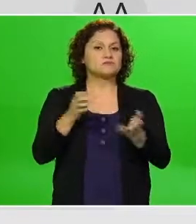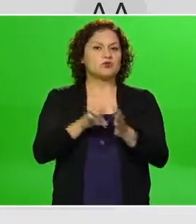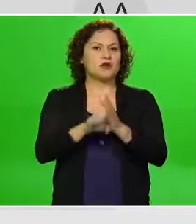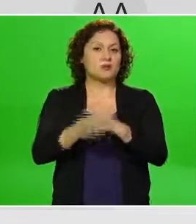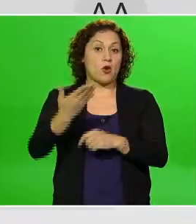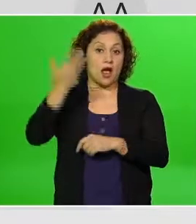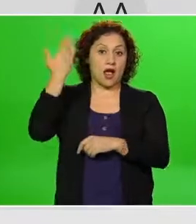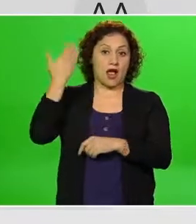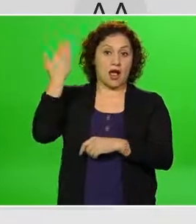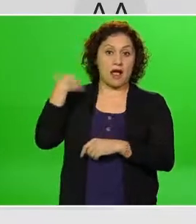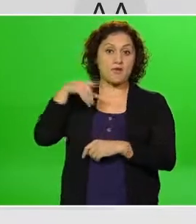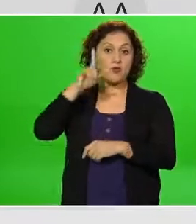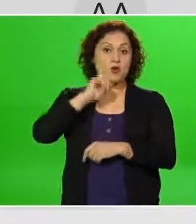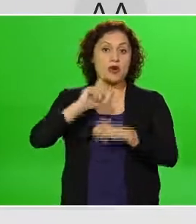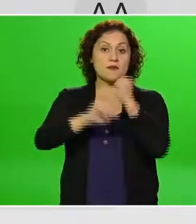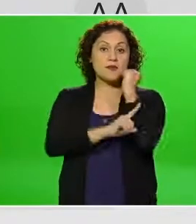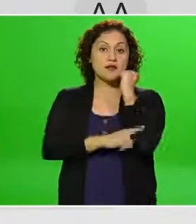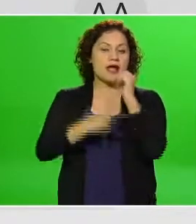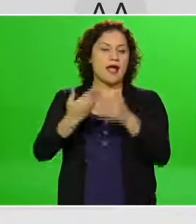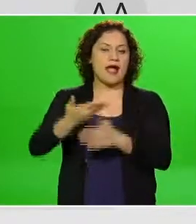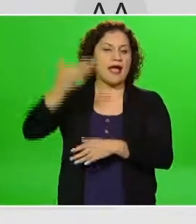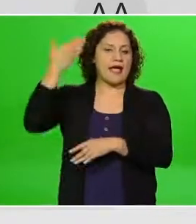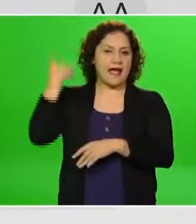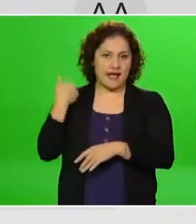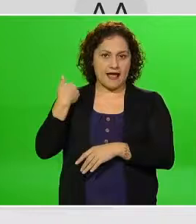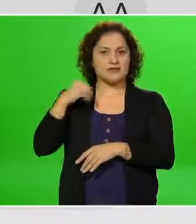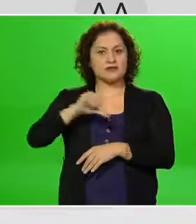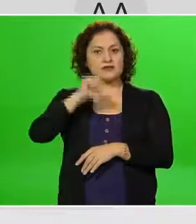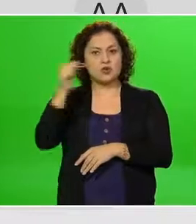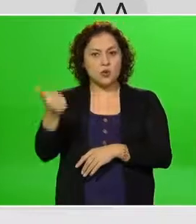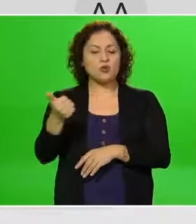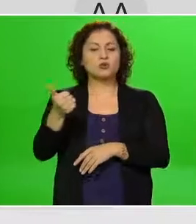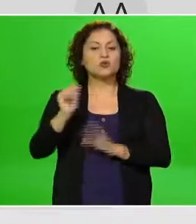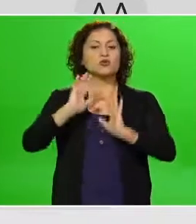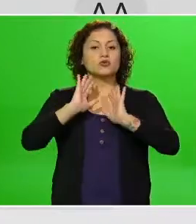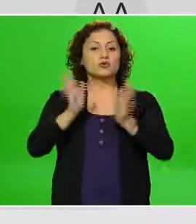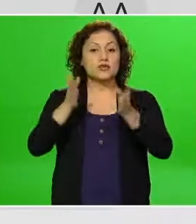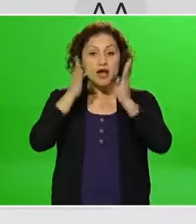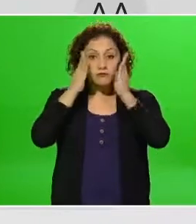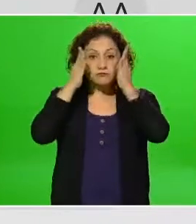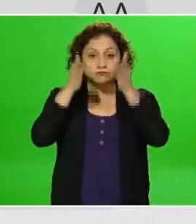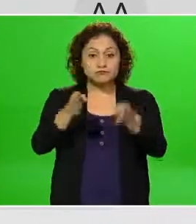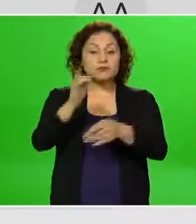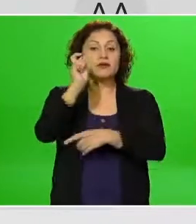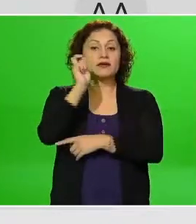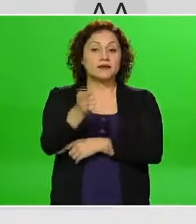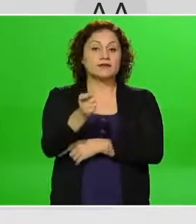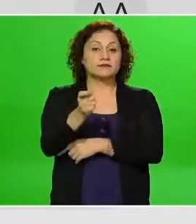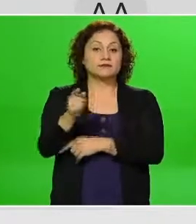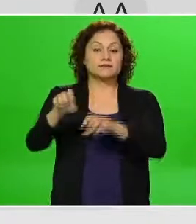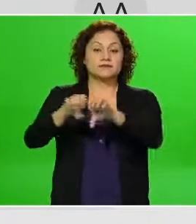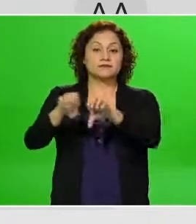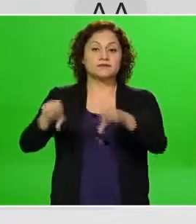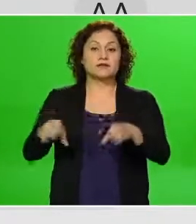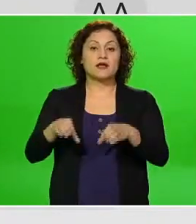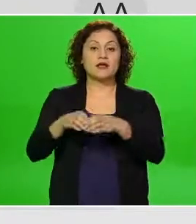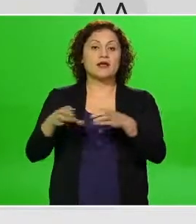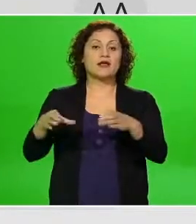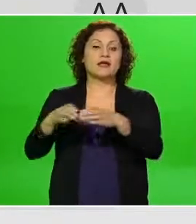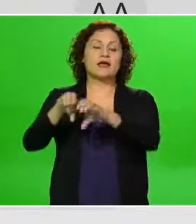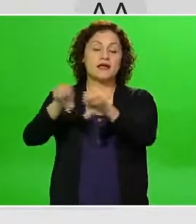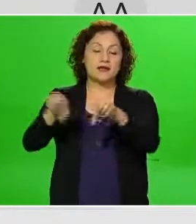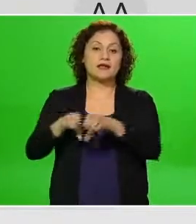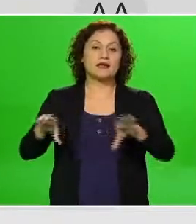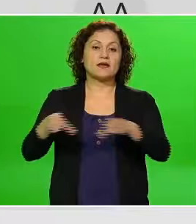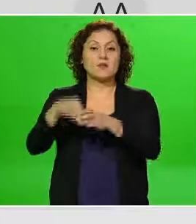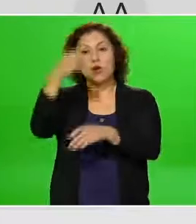mujeres embarazadas a recibir la vacuna como una medida ya recomendada por el Grupo Técnico Asesor de Vacunas y además